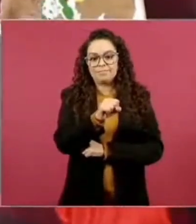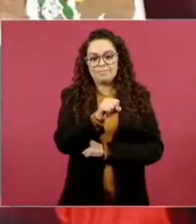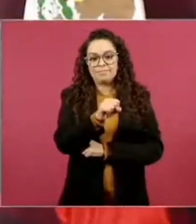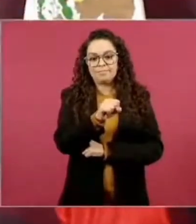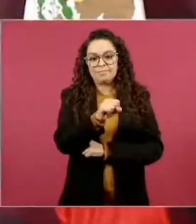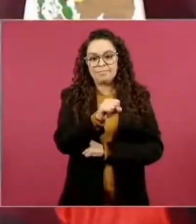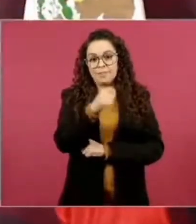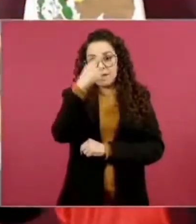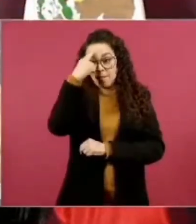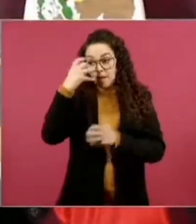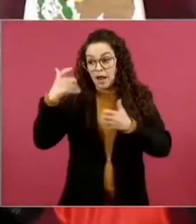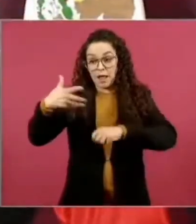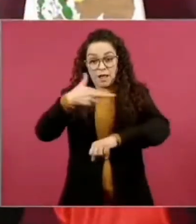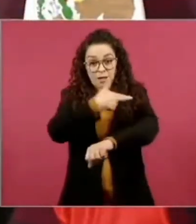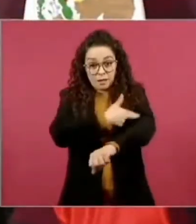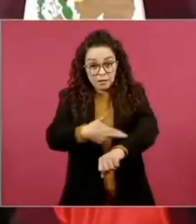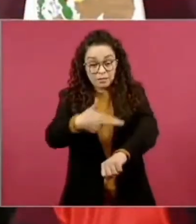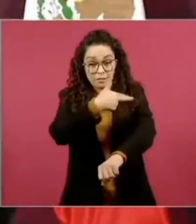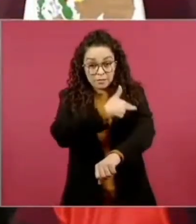y